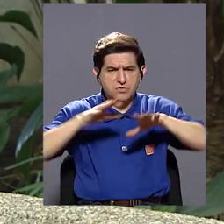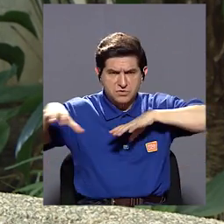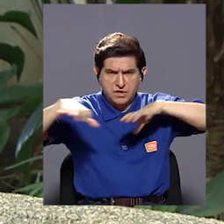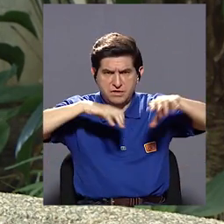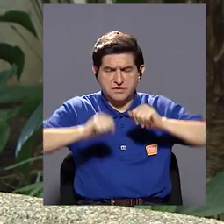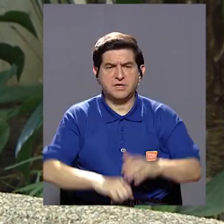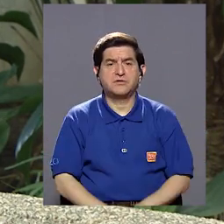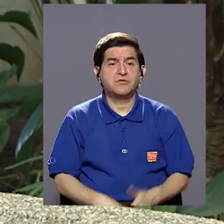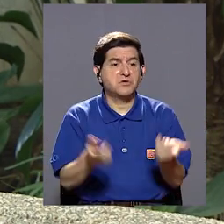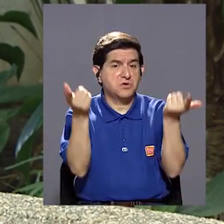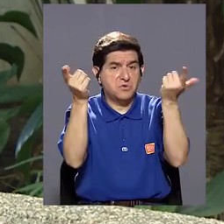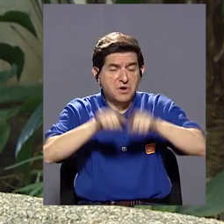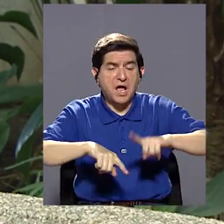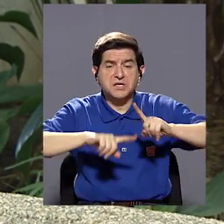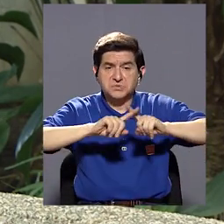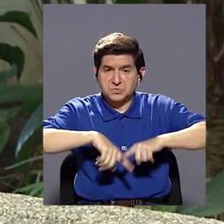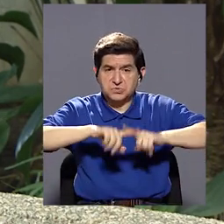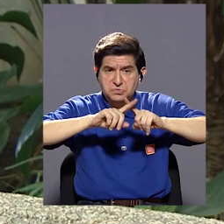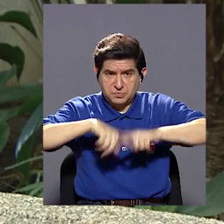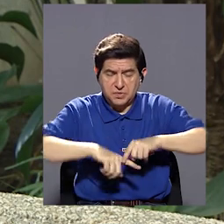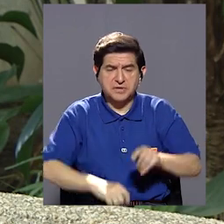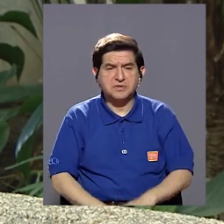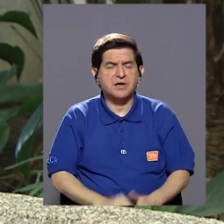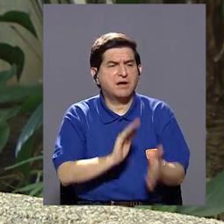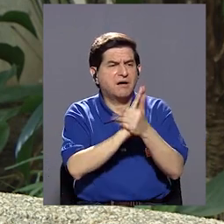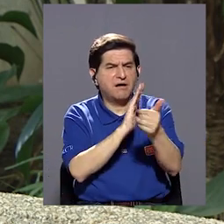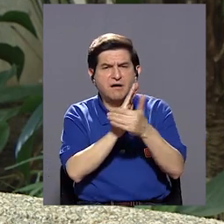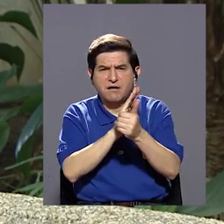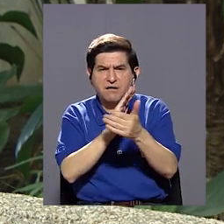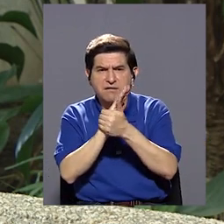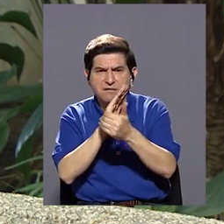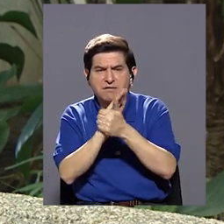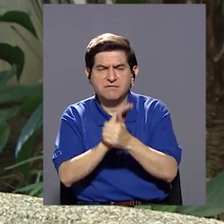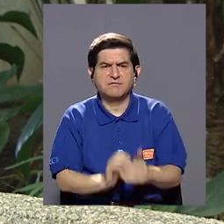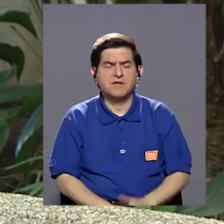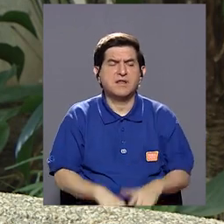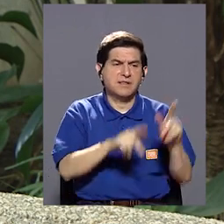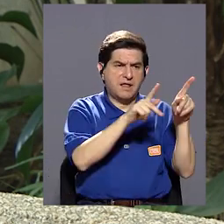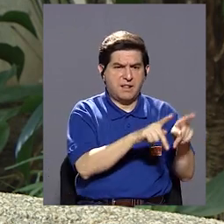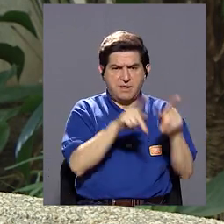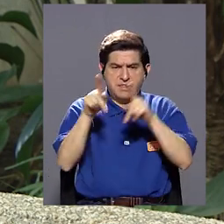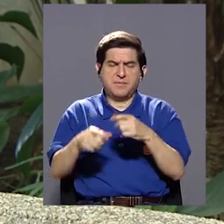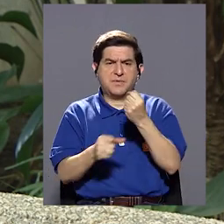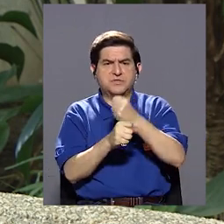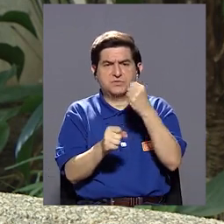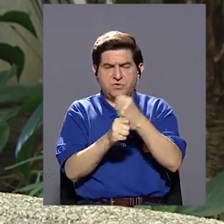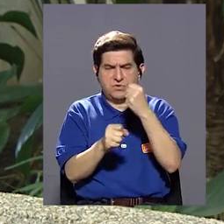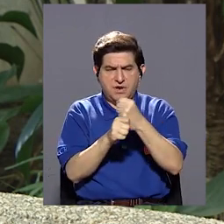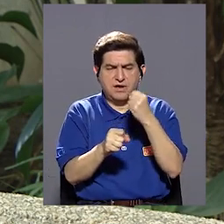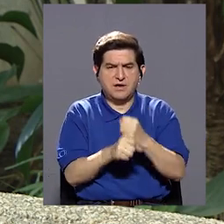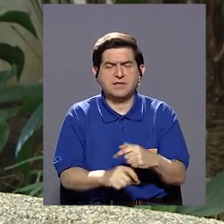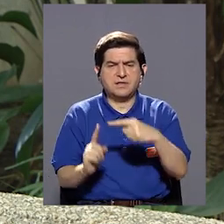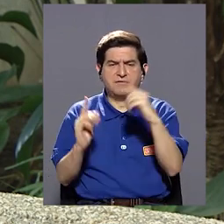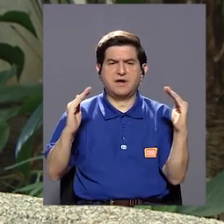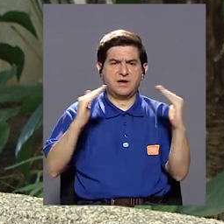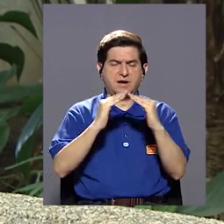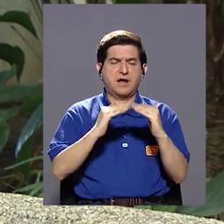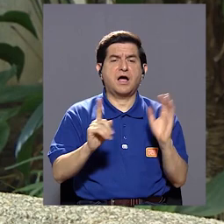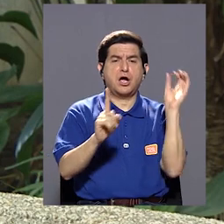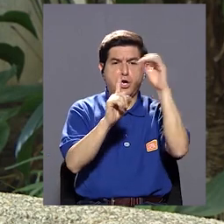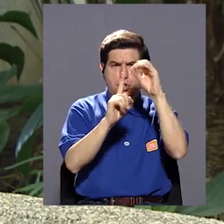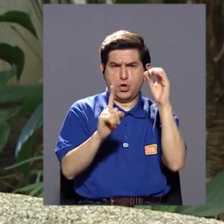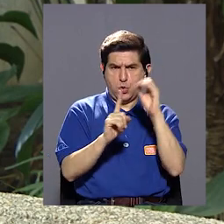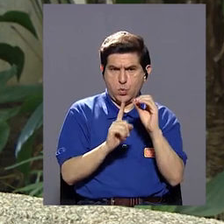Hay casos donde, dependiendo de la capacidad de la persona que teletrabaja y de los objetivos